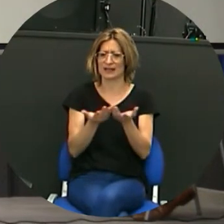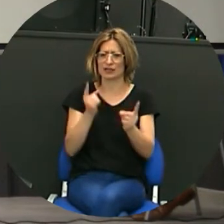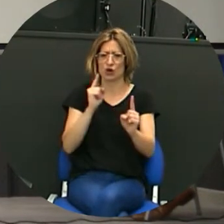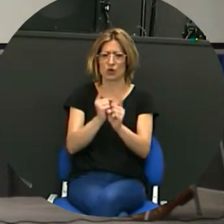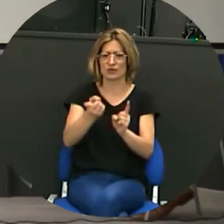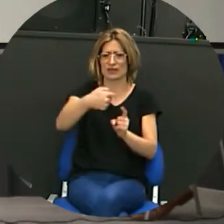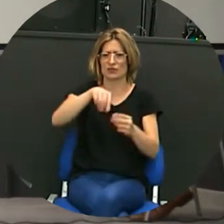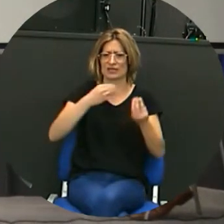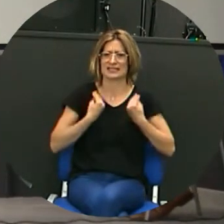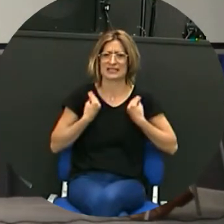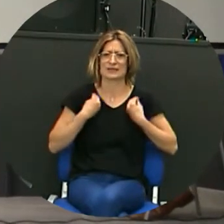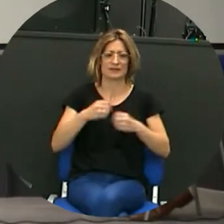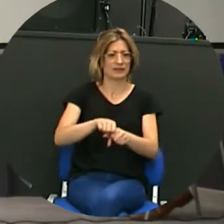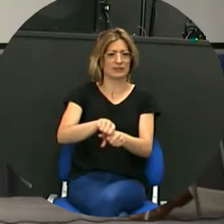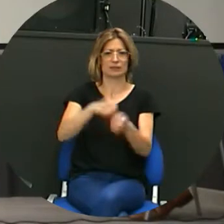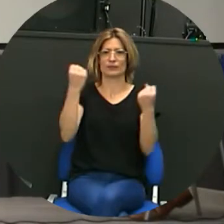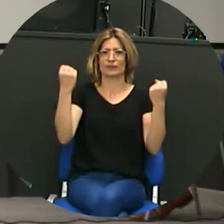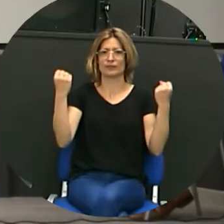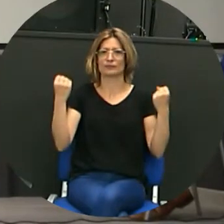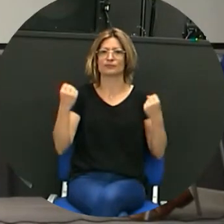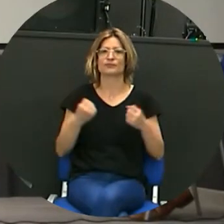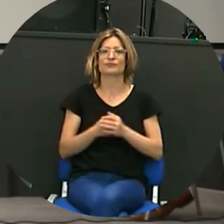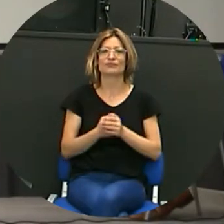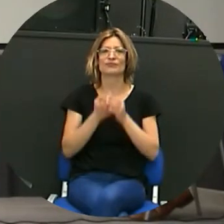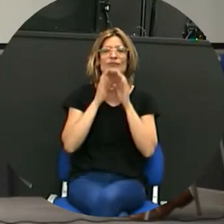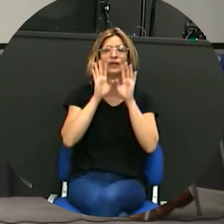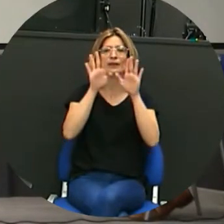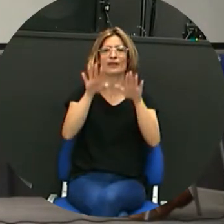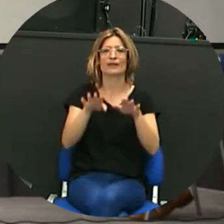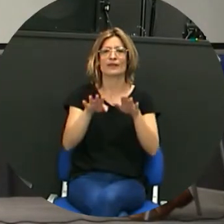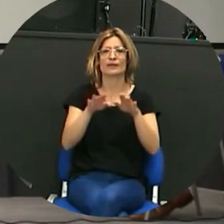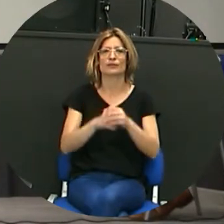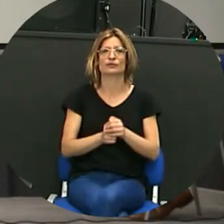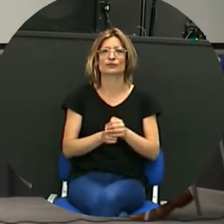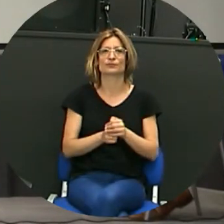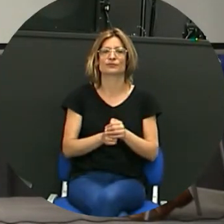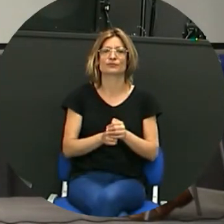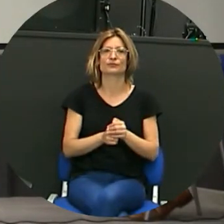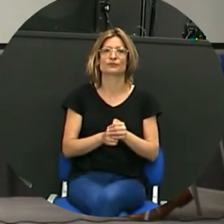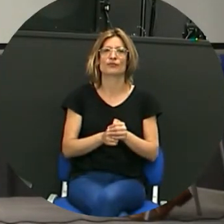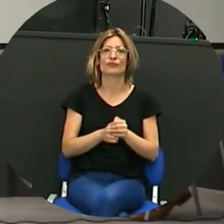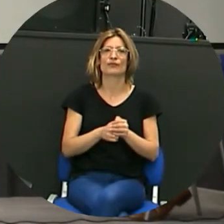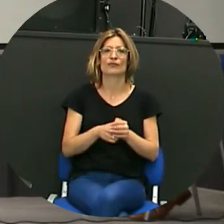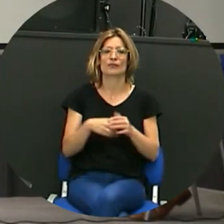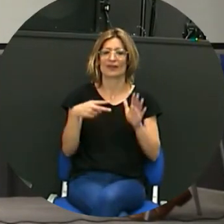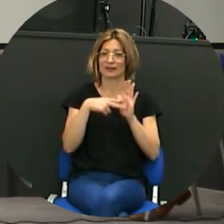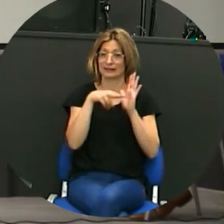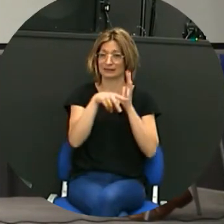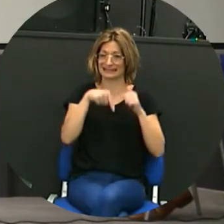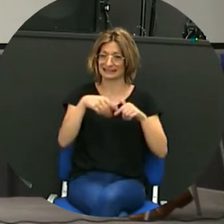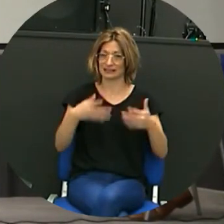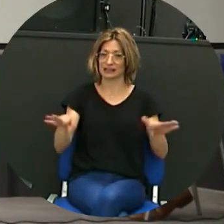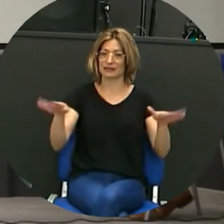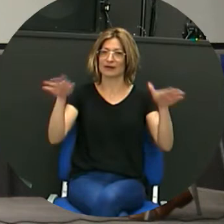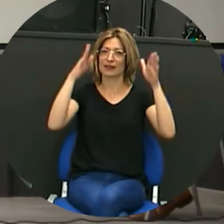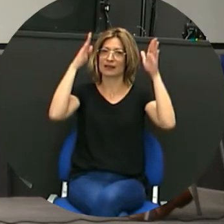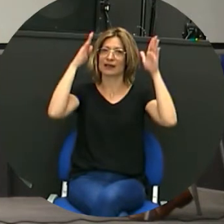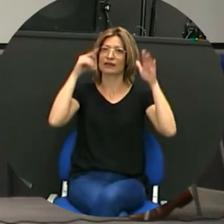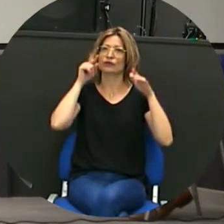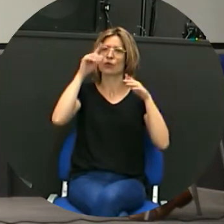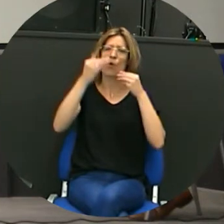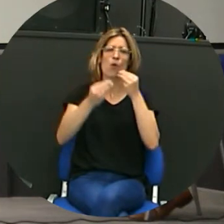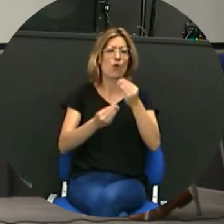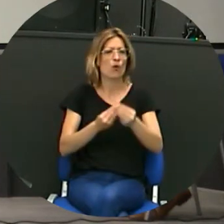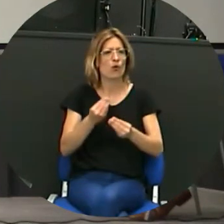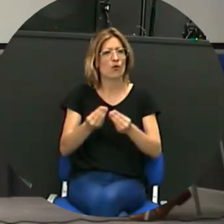que tú recibas una mayor gloria, Señor. Te bendecimos y te exaltamos en esta hora y a través de la alabanza, Señor, que tú estés obrando,